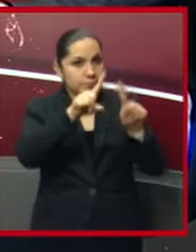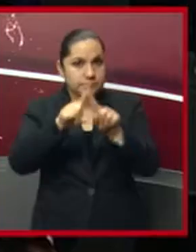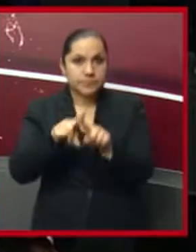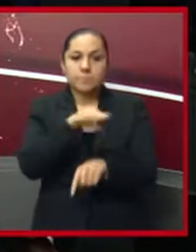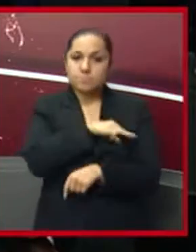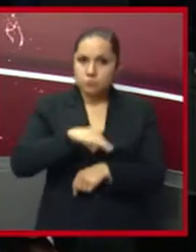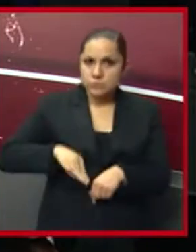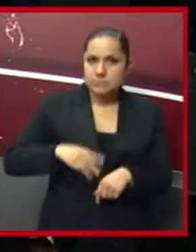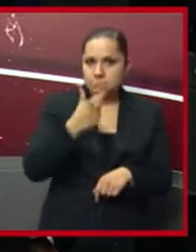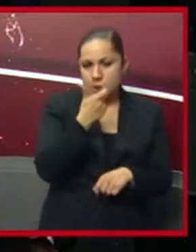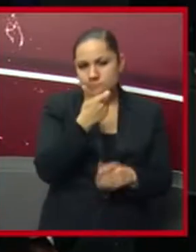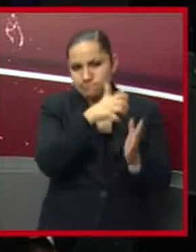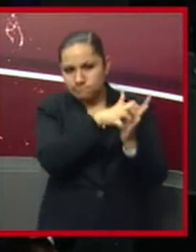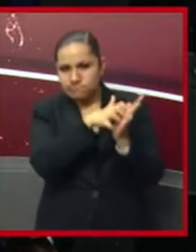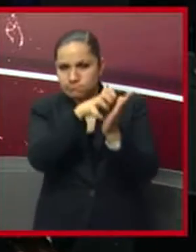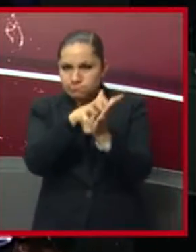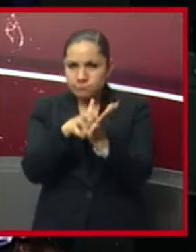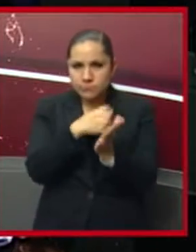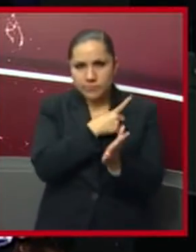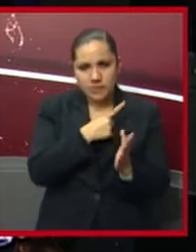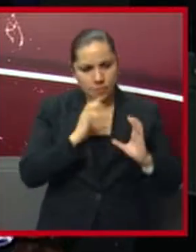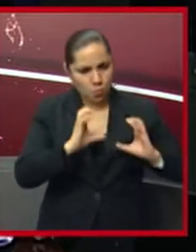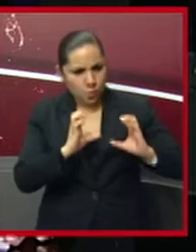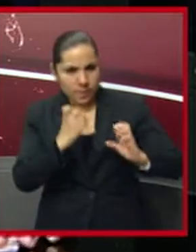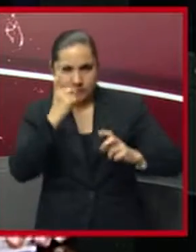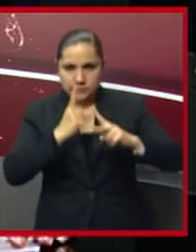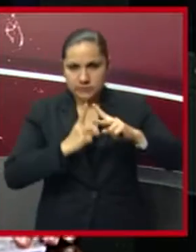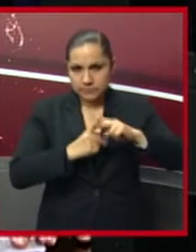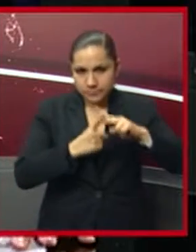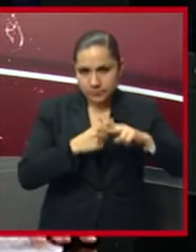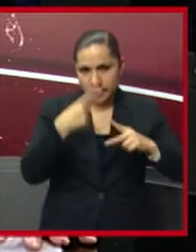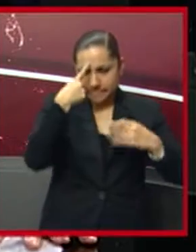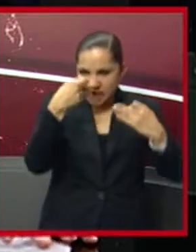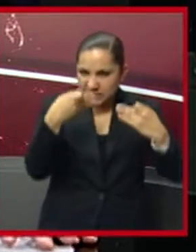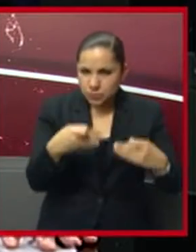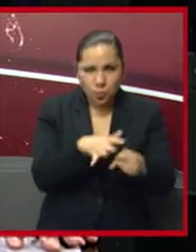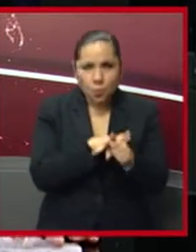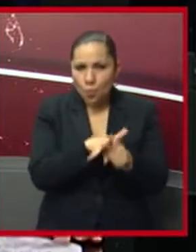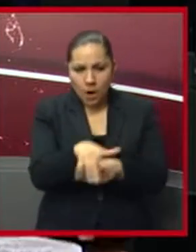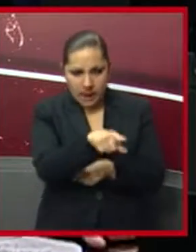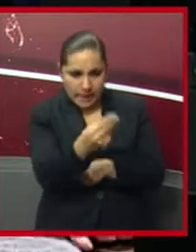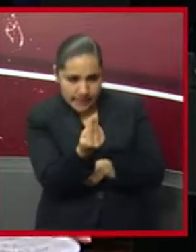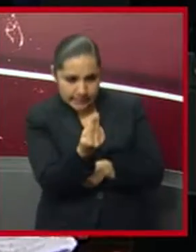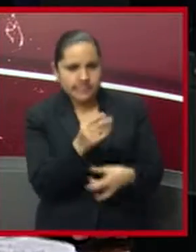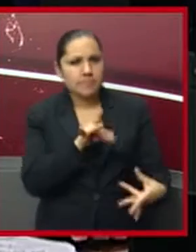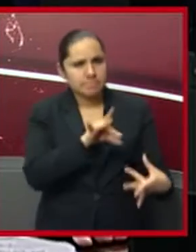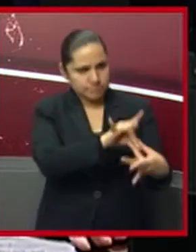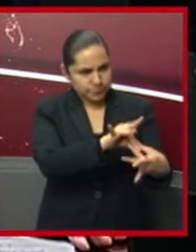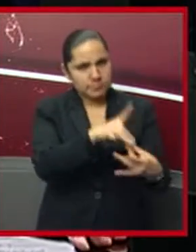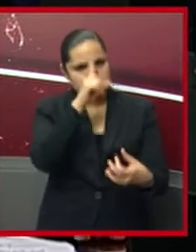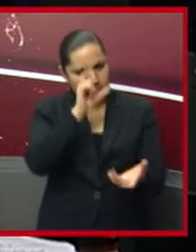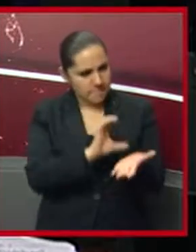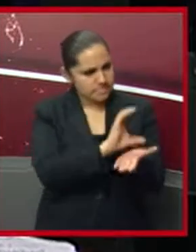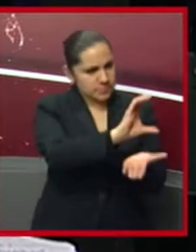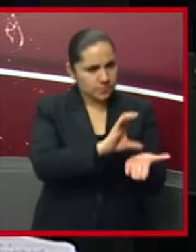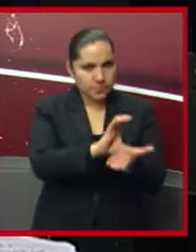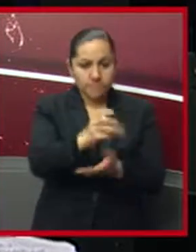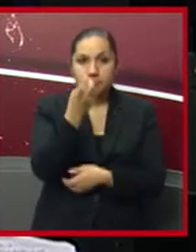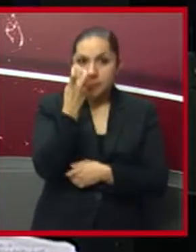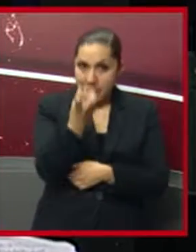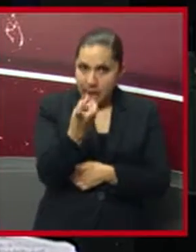recursos, poder ser más eficaces en la utilización de recursos y ser más precisos. En ese sentido, se evitó